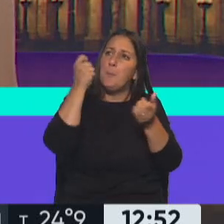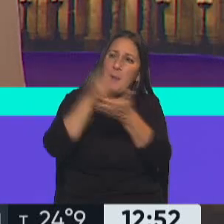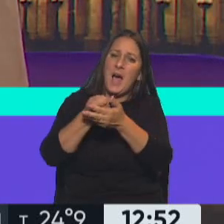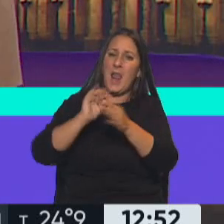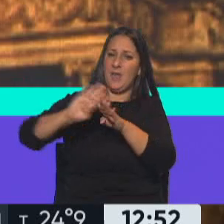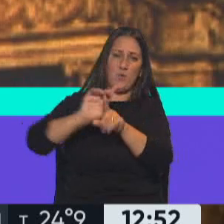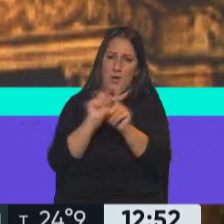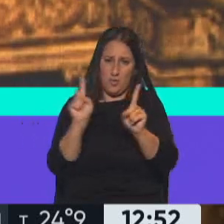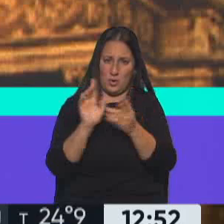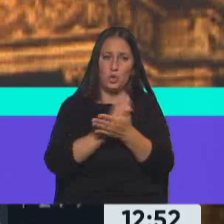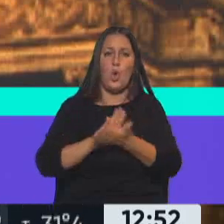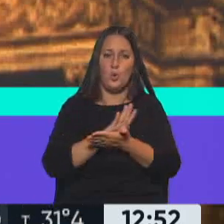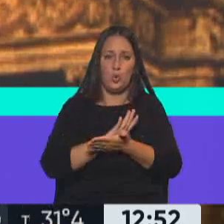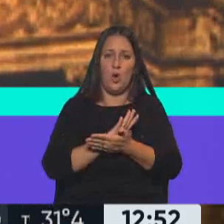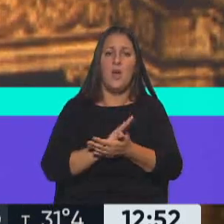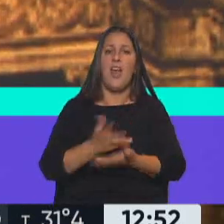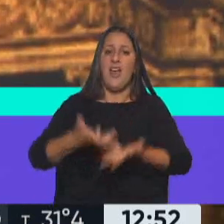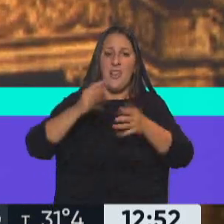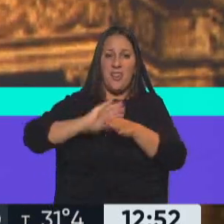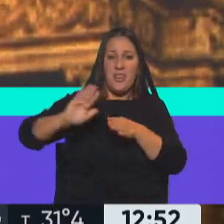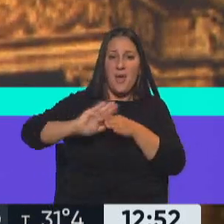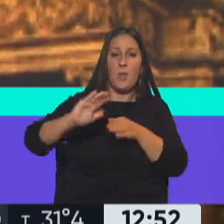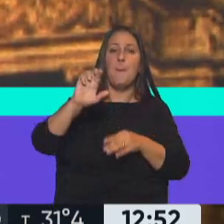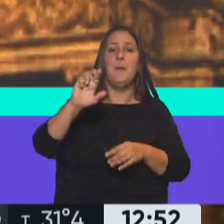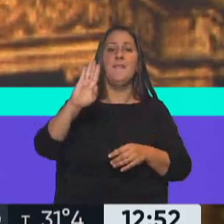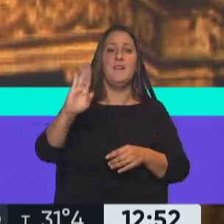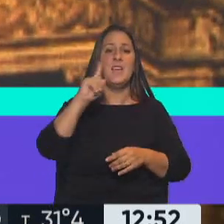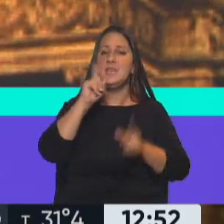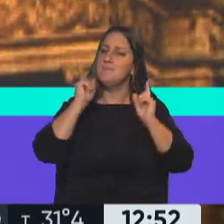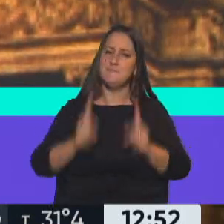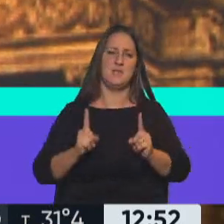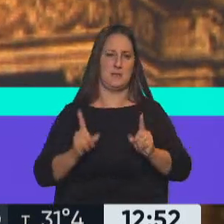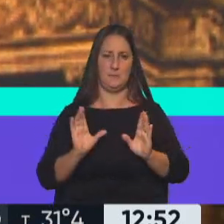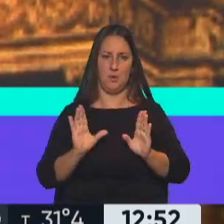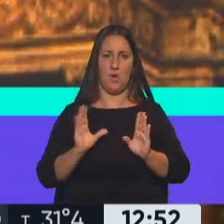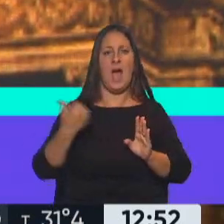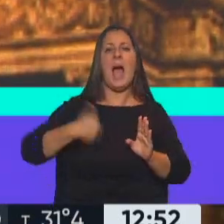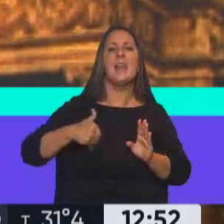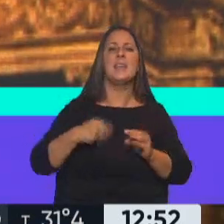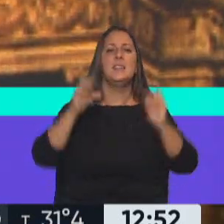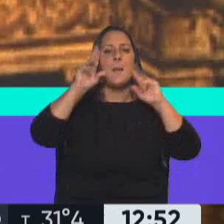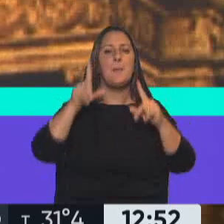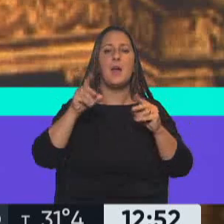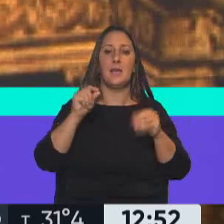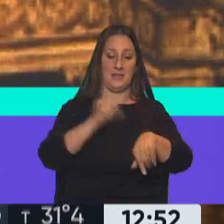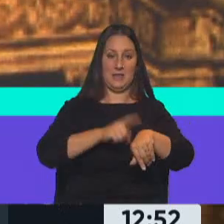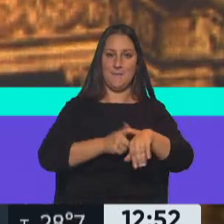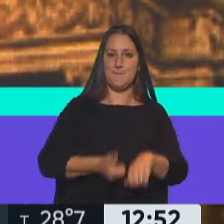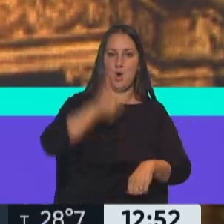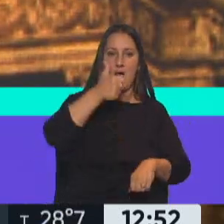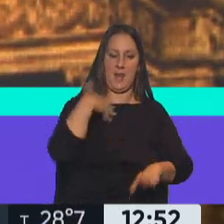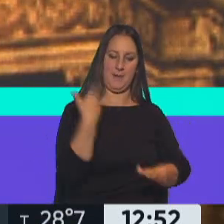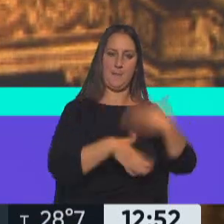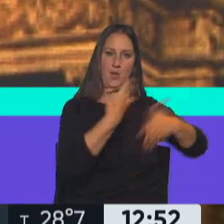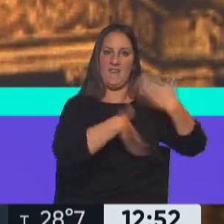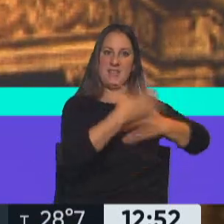qué sentido? En que el peso de la deuda sobre el Producto Bruto Interno va a seguir siendo el mismo. Lo que hace Argentina es comprar tiempo para poder crecer y